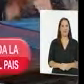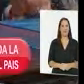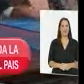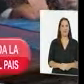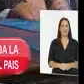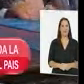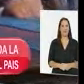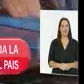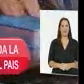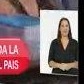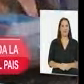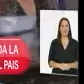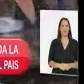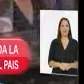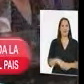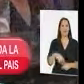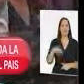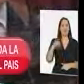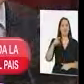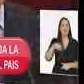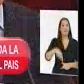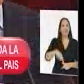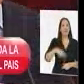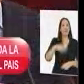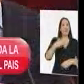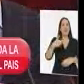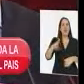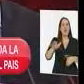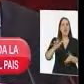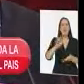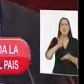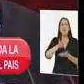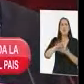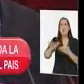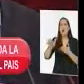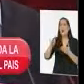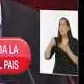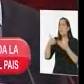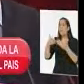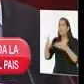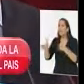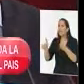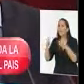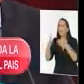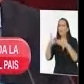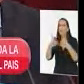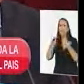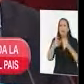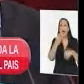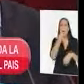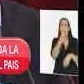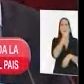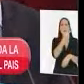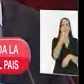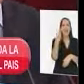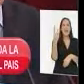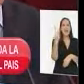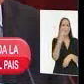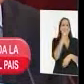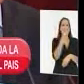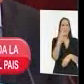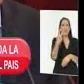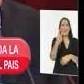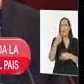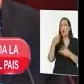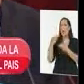claro, es ir interna, exacto. Digamos, hay diferentes maneras de presentarlo. No lo sé porque nosotros no hemos hablado de esto. Nosotros estamos en un proceso empezando una deliberación